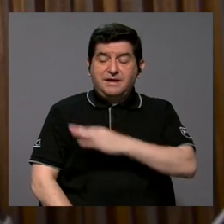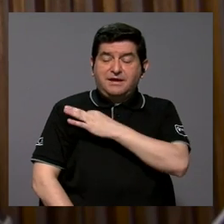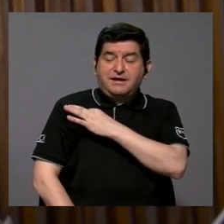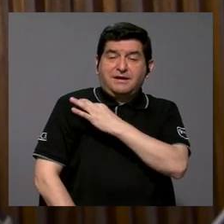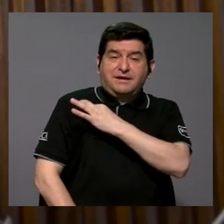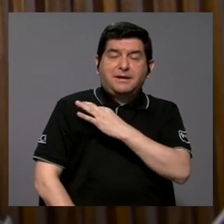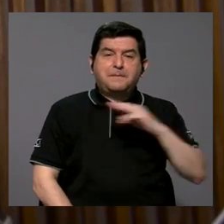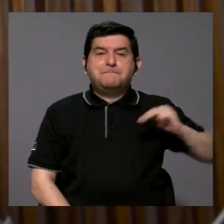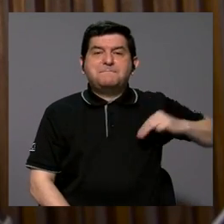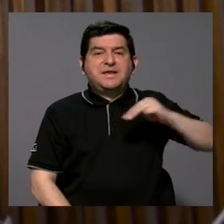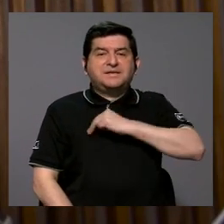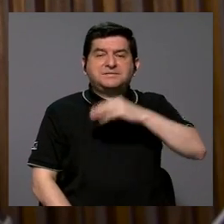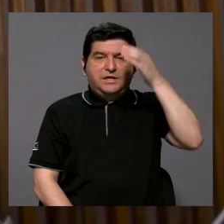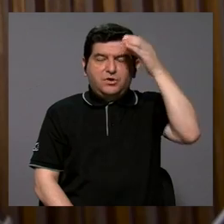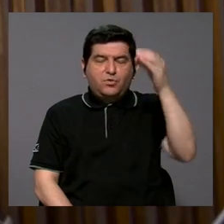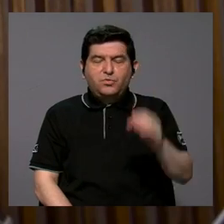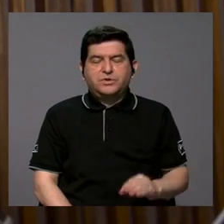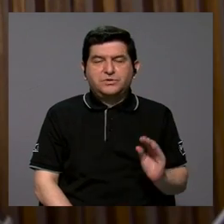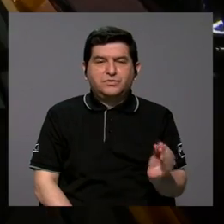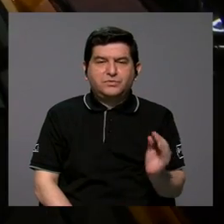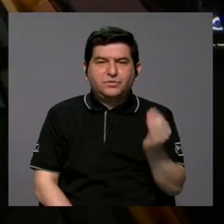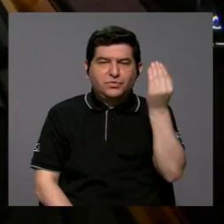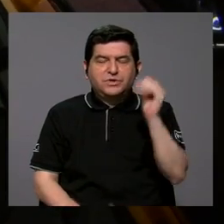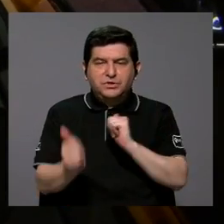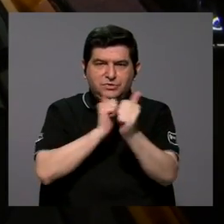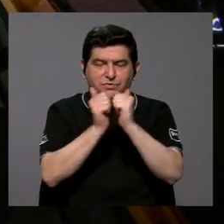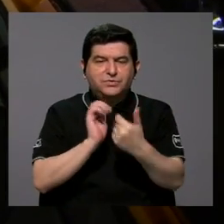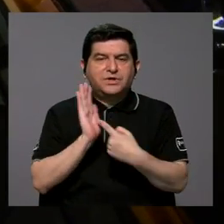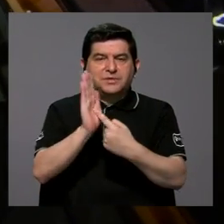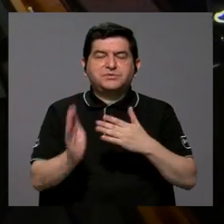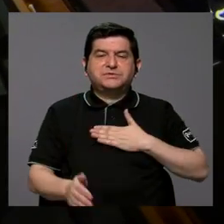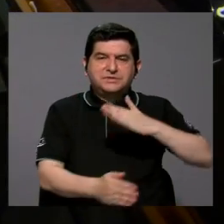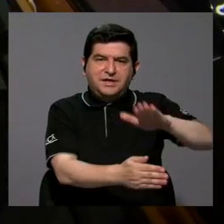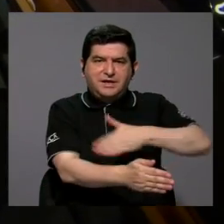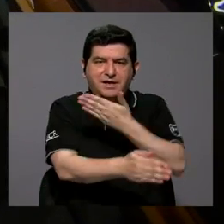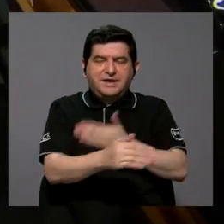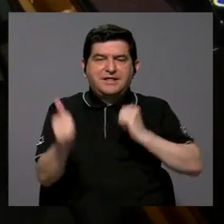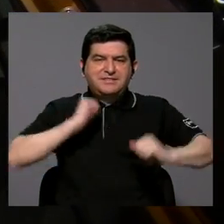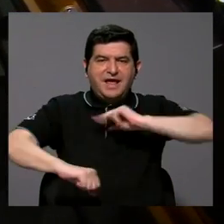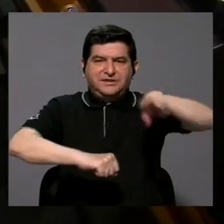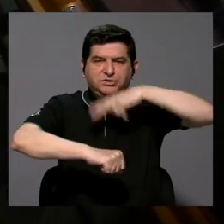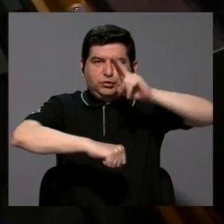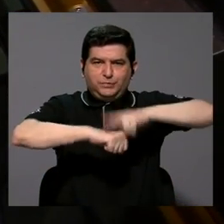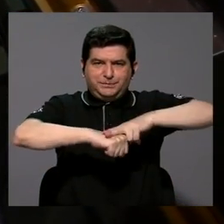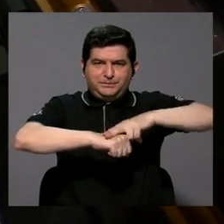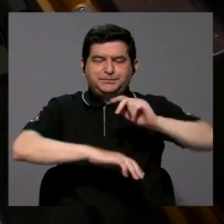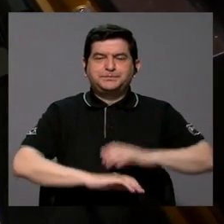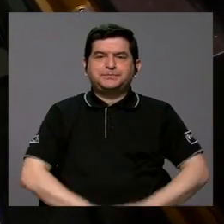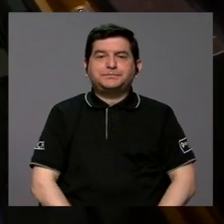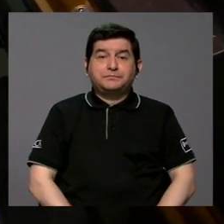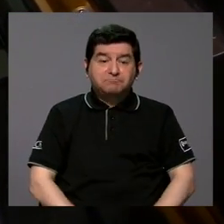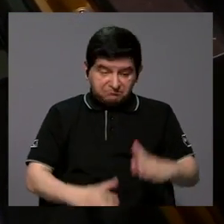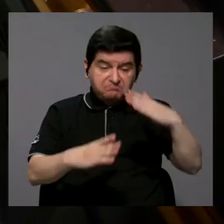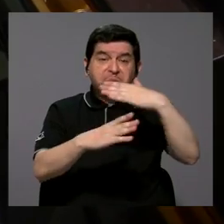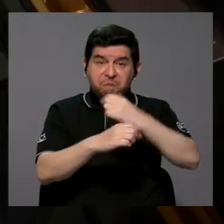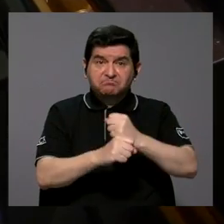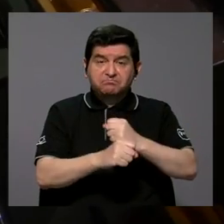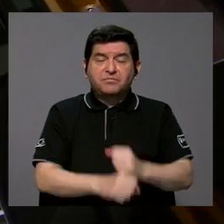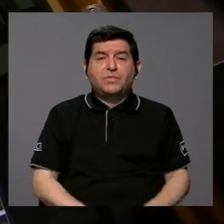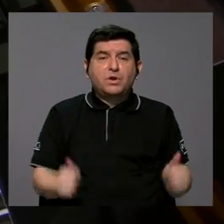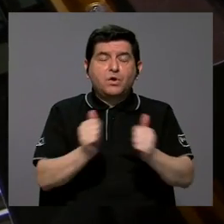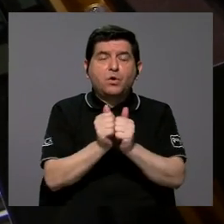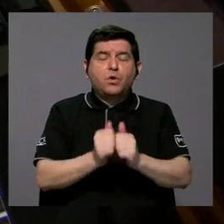invitado por el Ministerio de Cultura, Juventud y Deportes a presentar mi música en el Teatro Nacional, y lo hicimos con